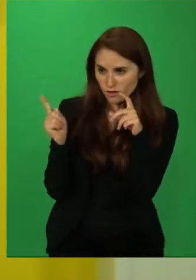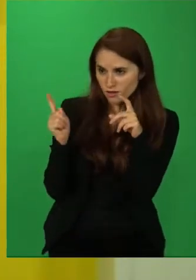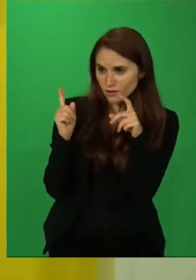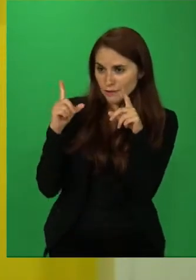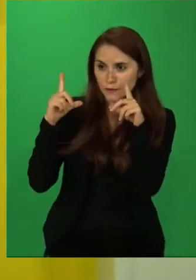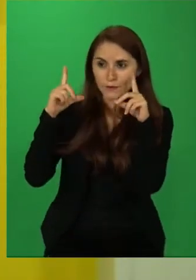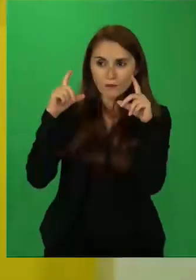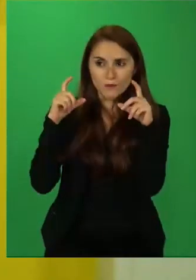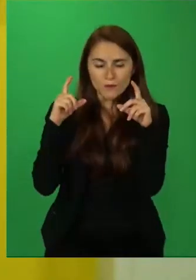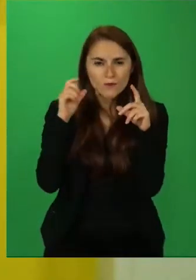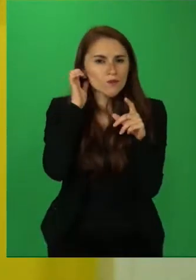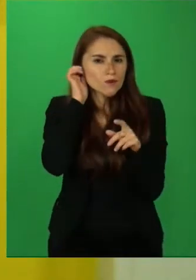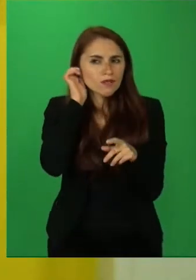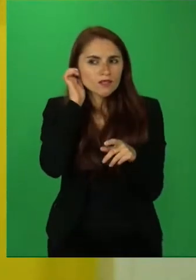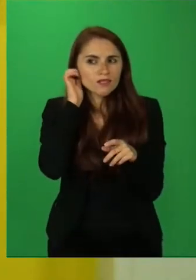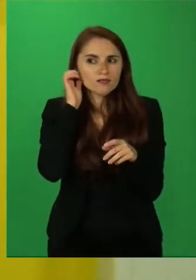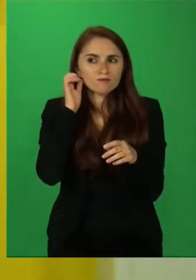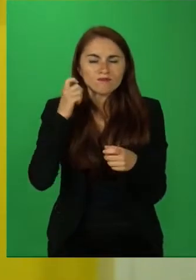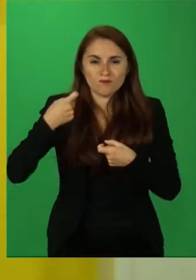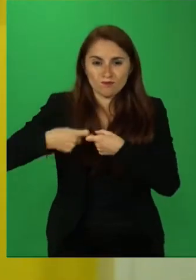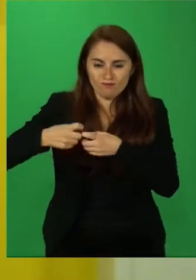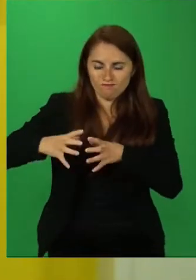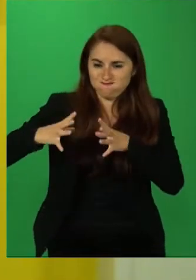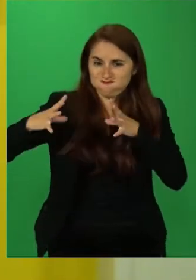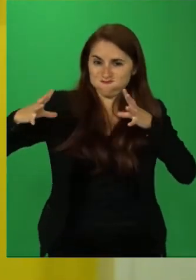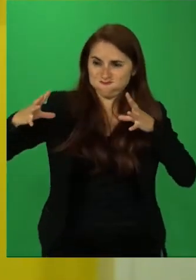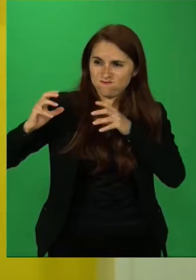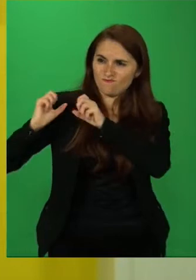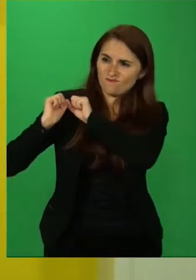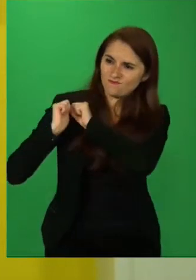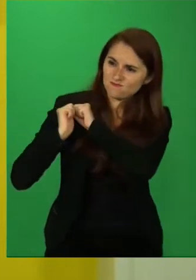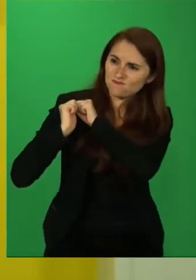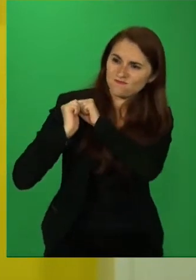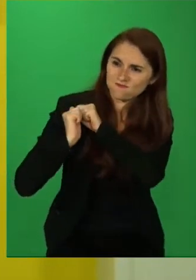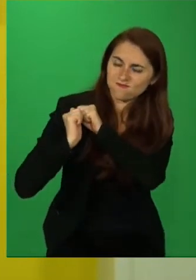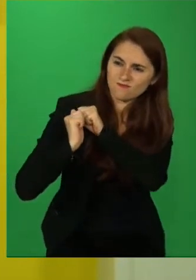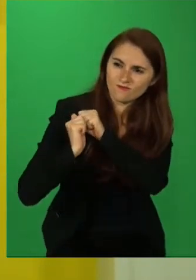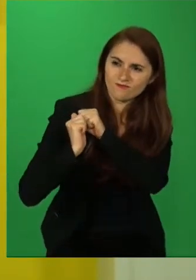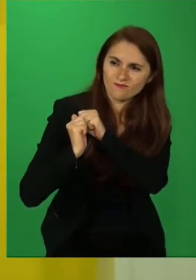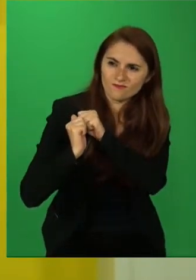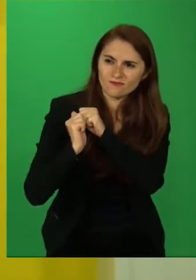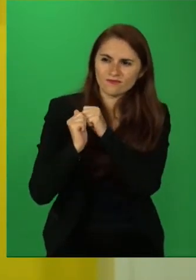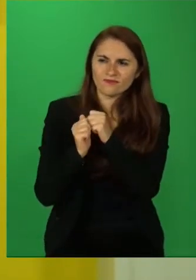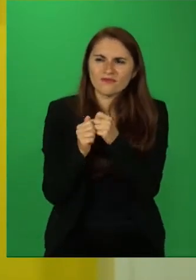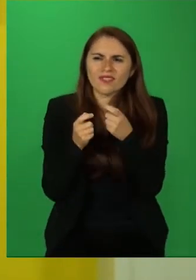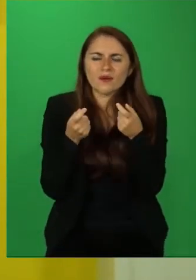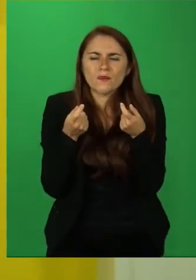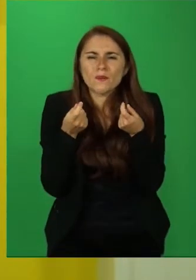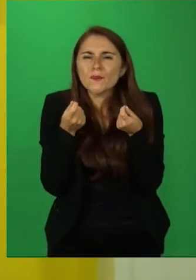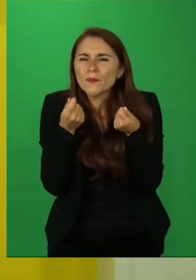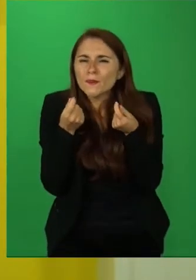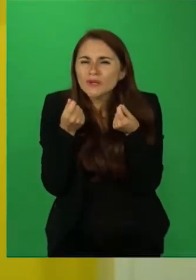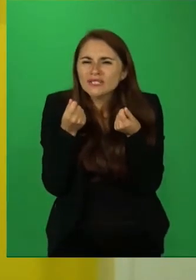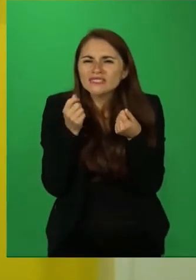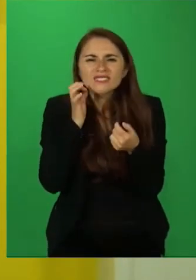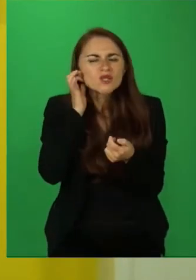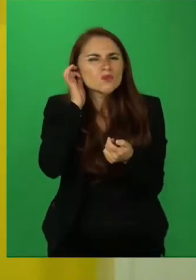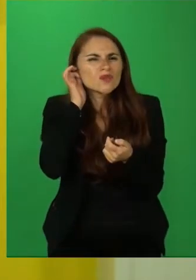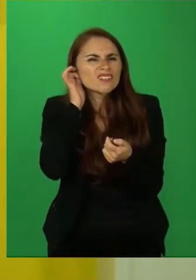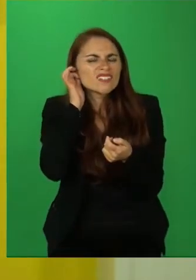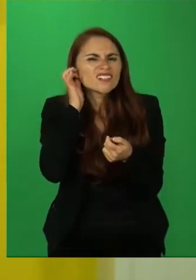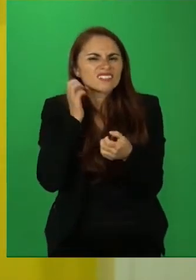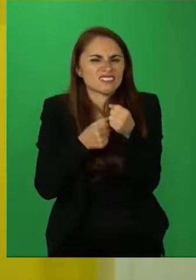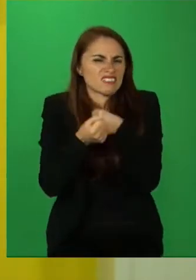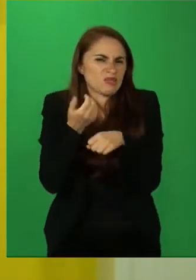Una mujer que carga una piedra, una roca en este caso. Y pareciera ser una mujer como de otra